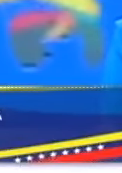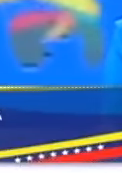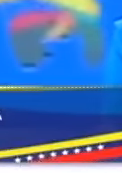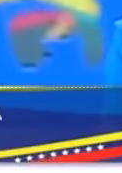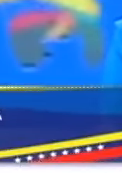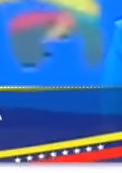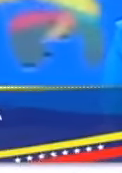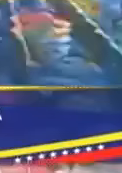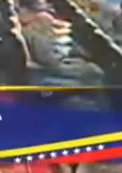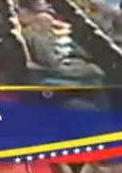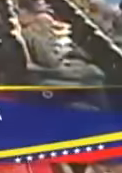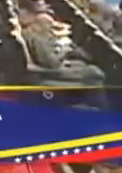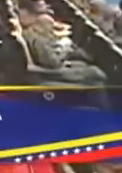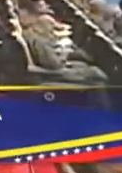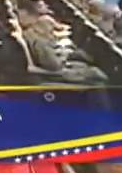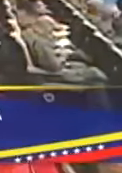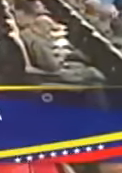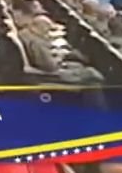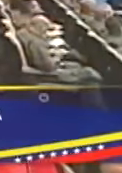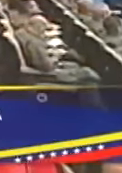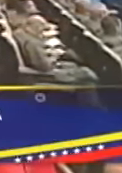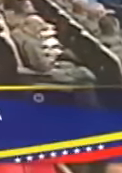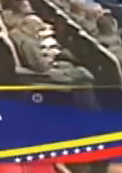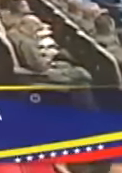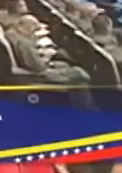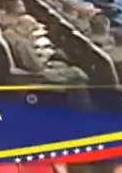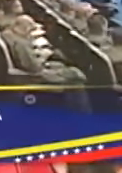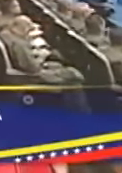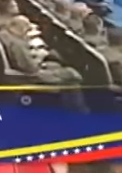también a nuestro embajador en las Naciones Unidas,